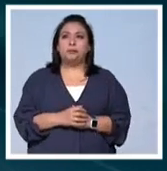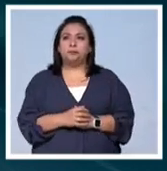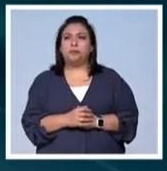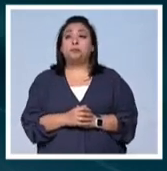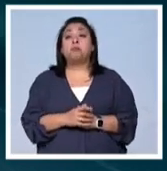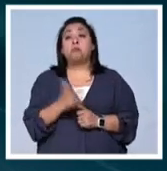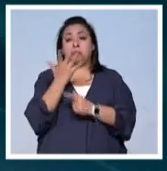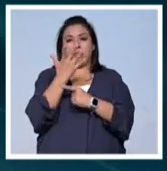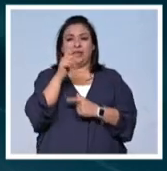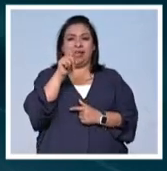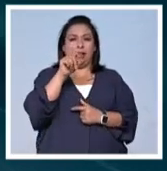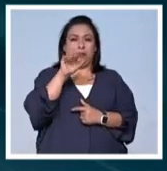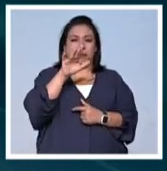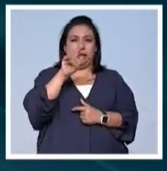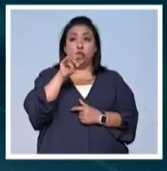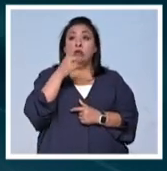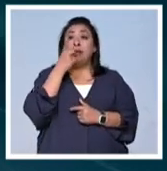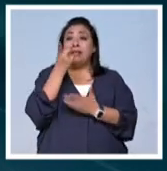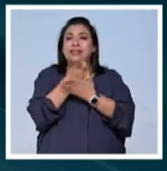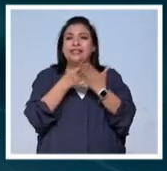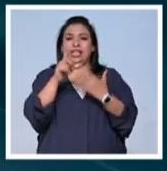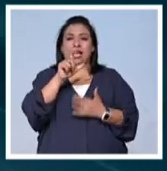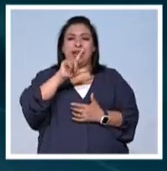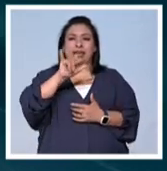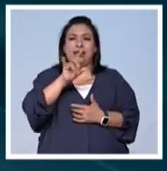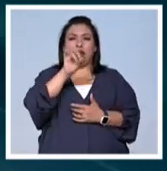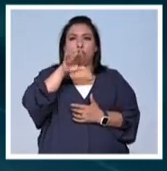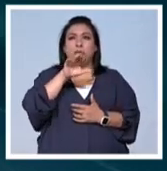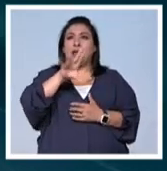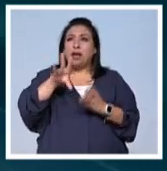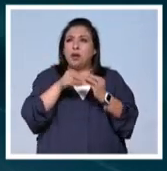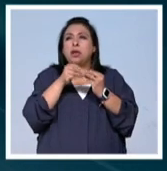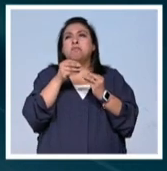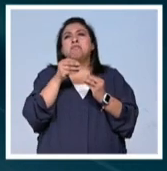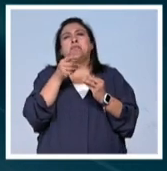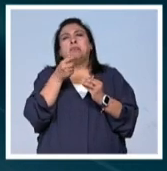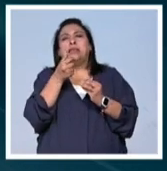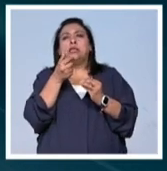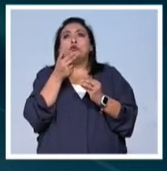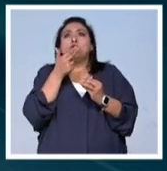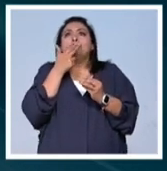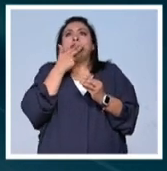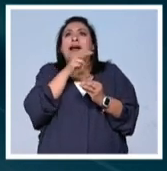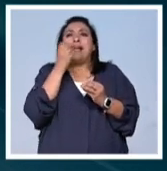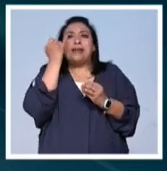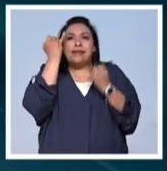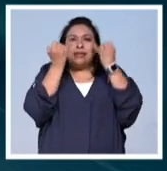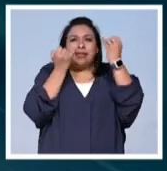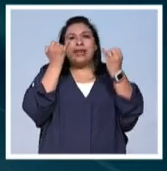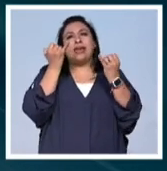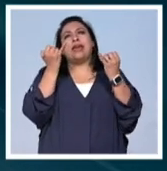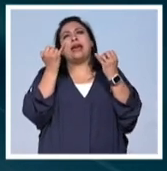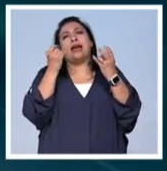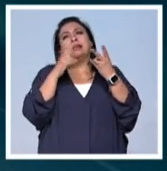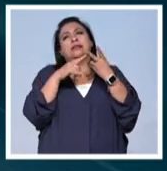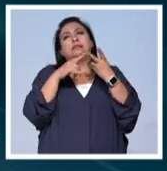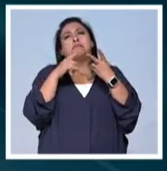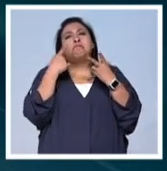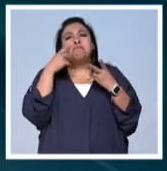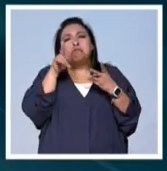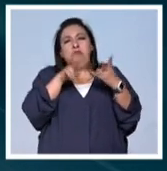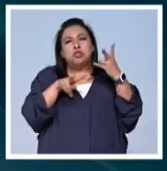dice Alberto manguel que los diseños de Alejandro Magallanes componen una suerte de tesoro de ideas aforismos y epifanías